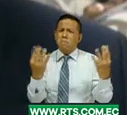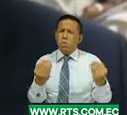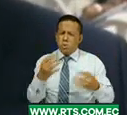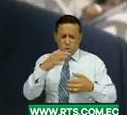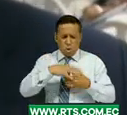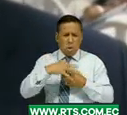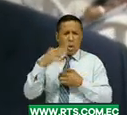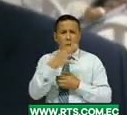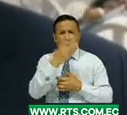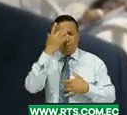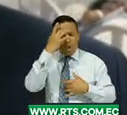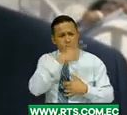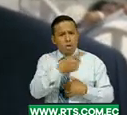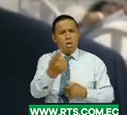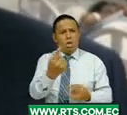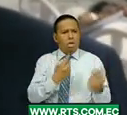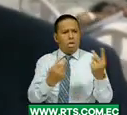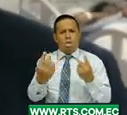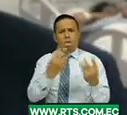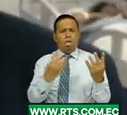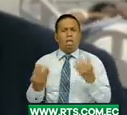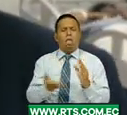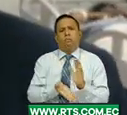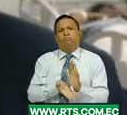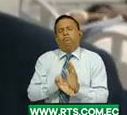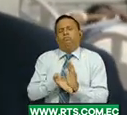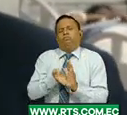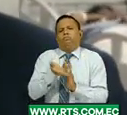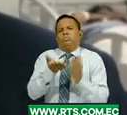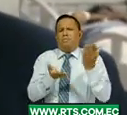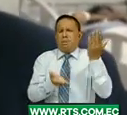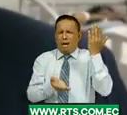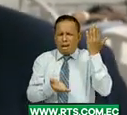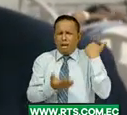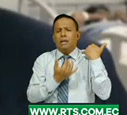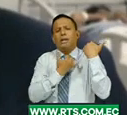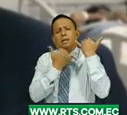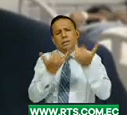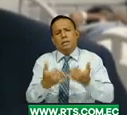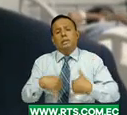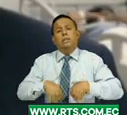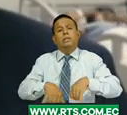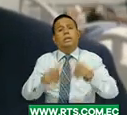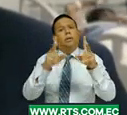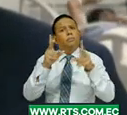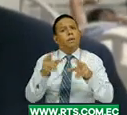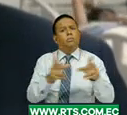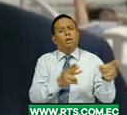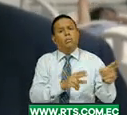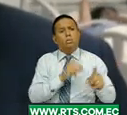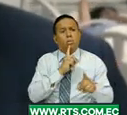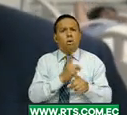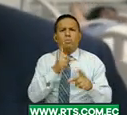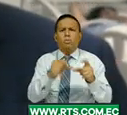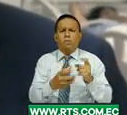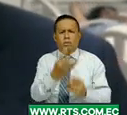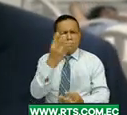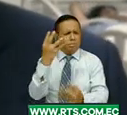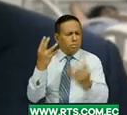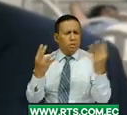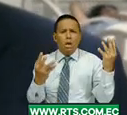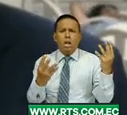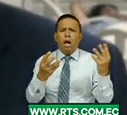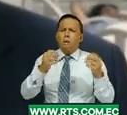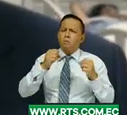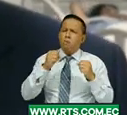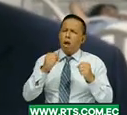se mantiene en altos niveles desde semanas atrás, con gran número de pacientes moderados y graves, lo